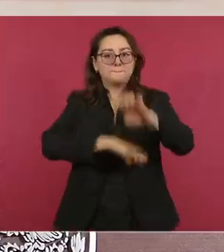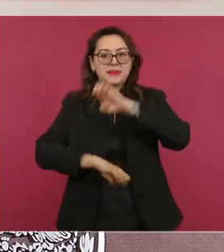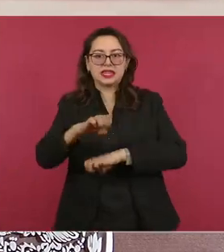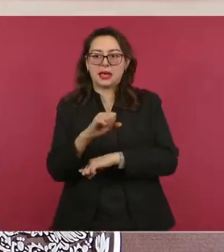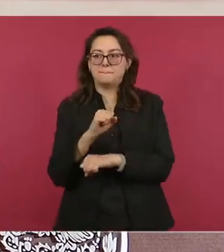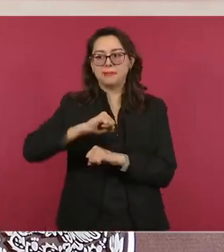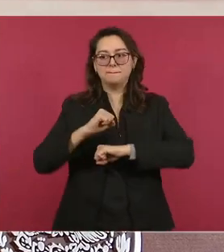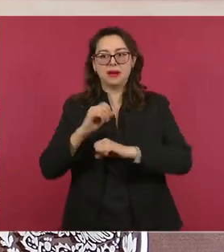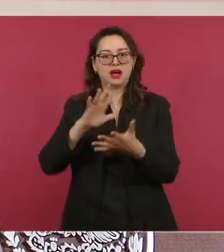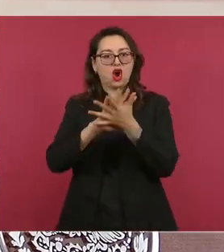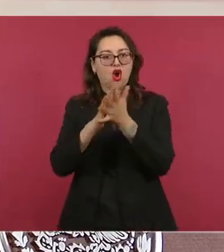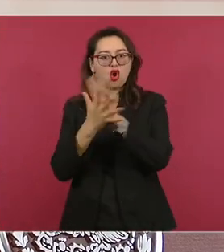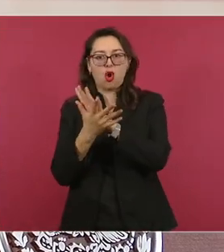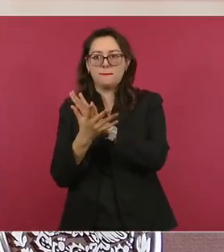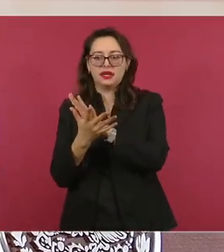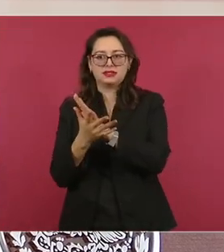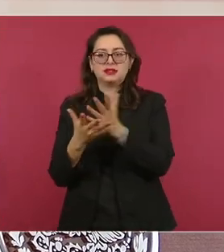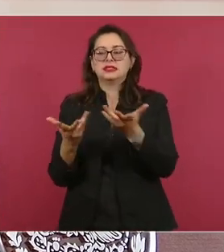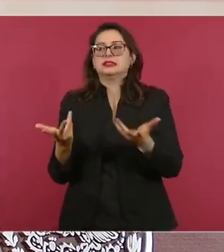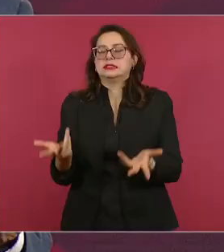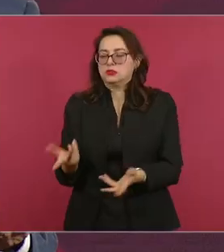esfuerzo, apenas